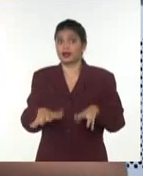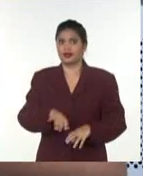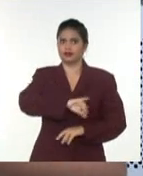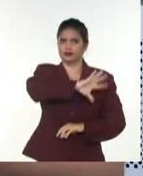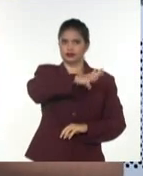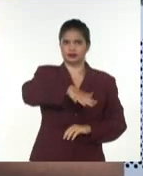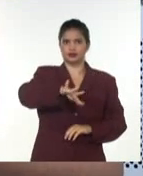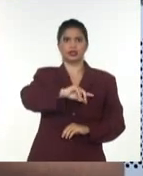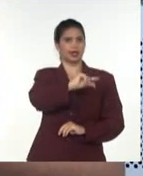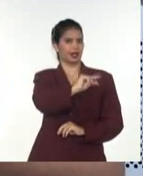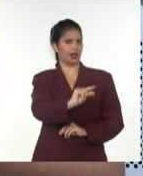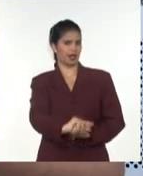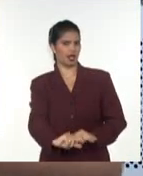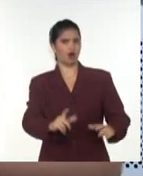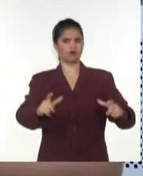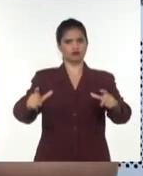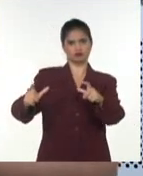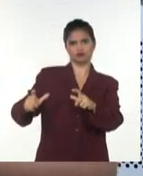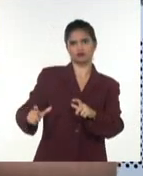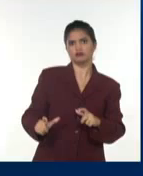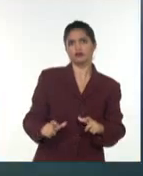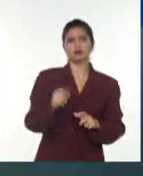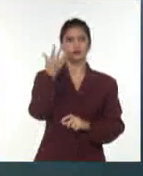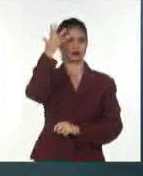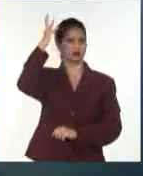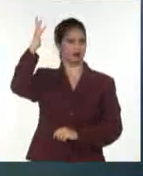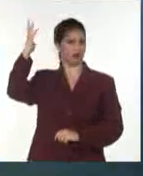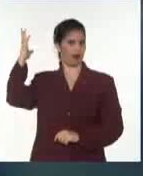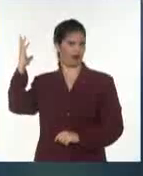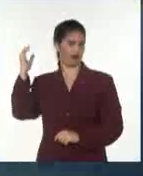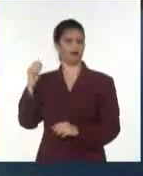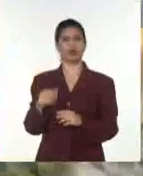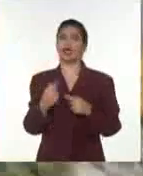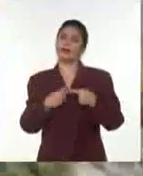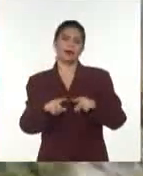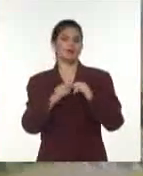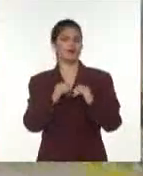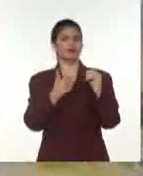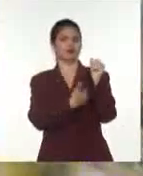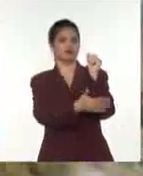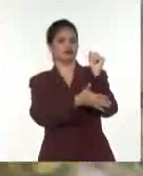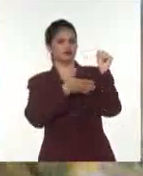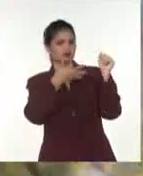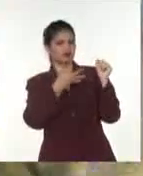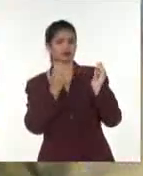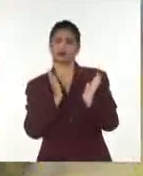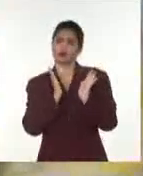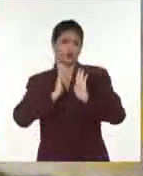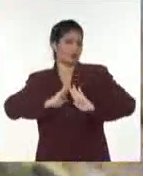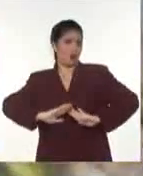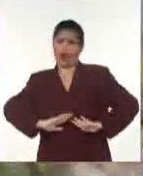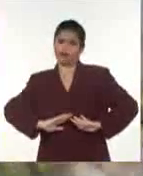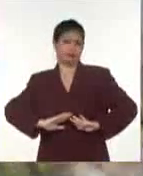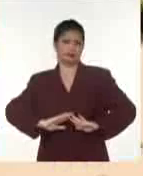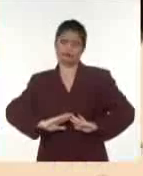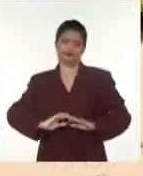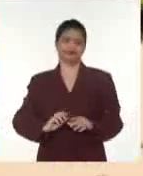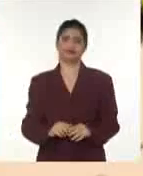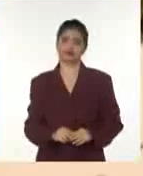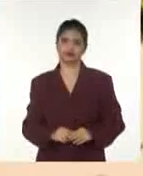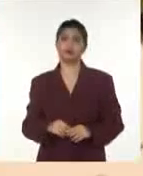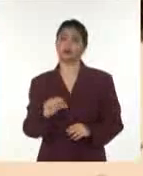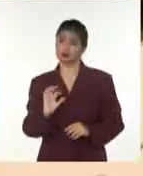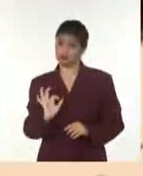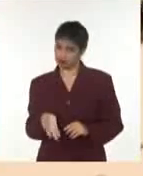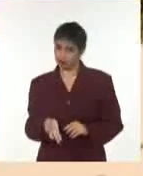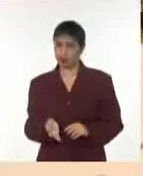herbazales, pero no existen datos científicos, o sea, no hay algo que te valide, el número no está, y entonces lo que estamos